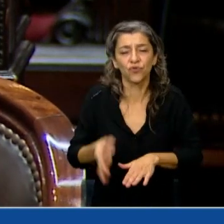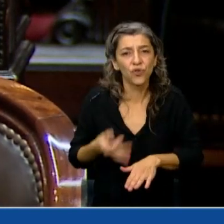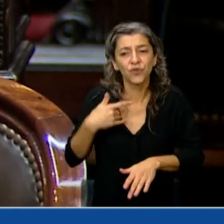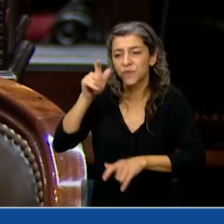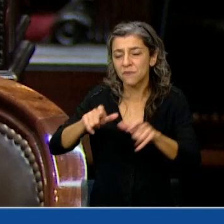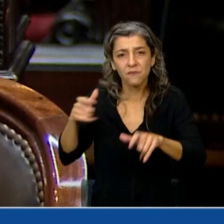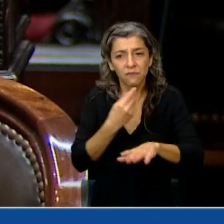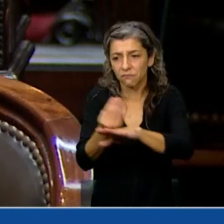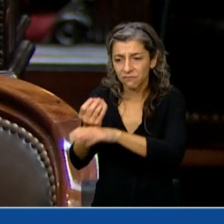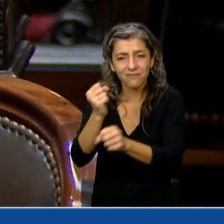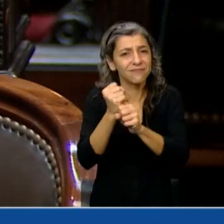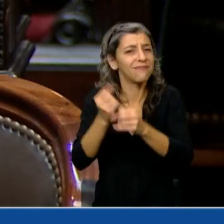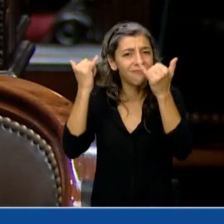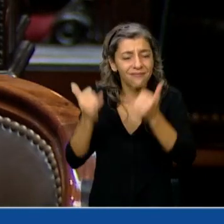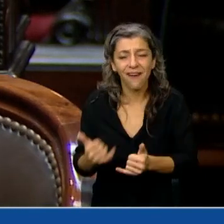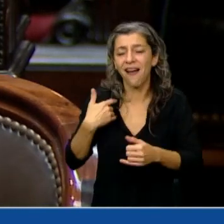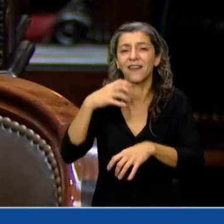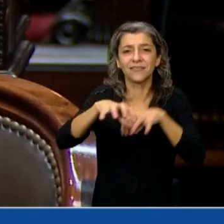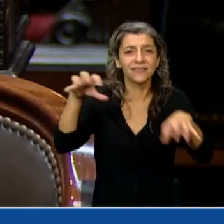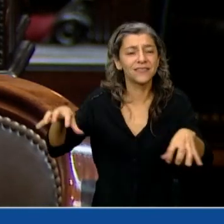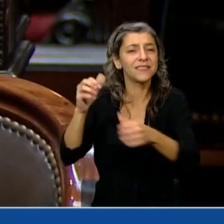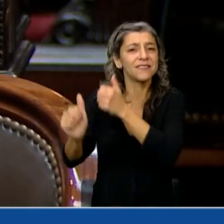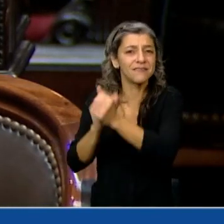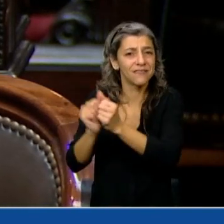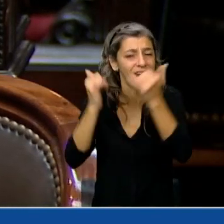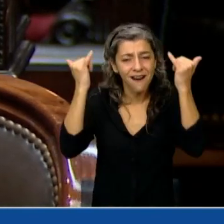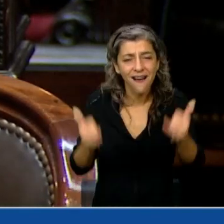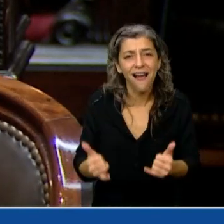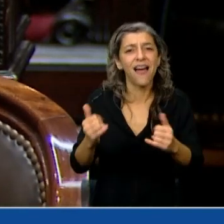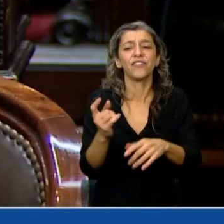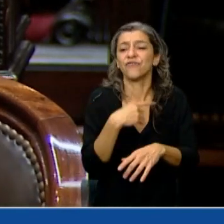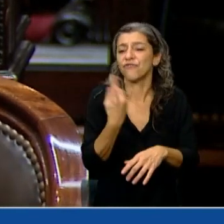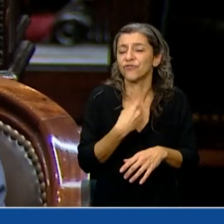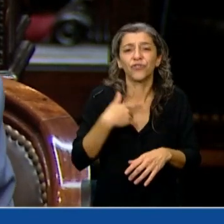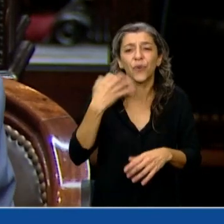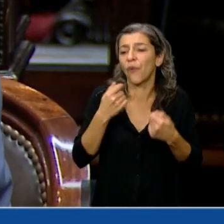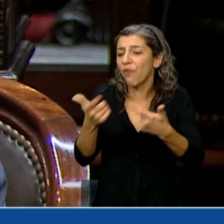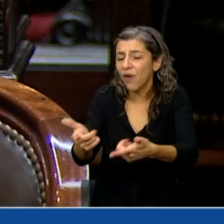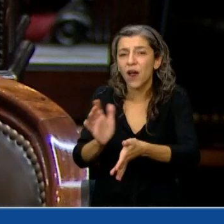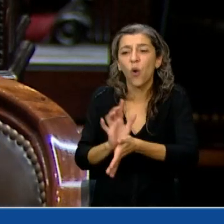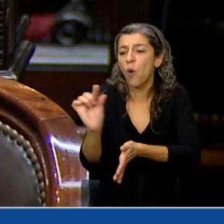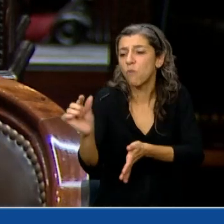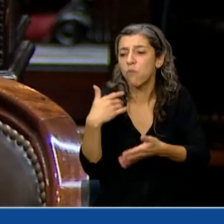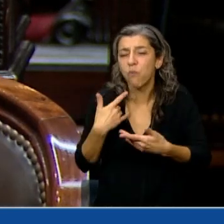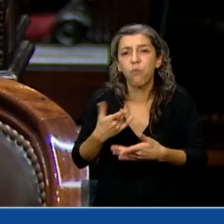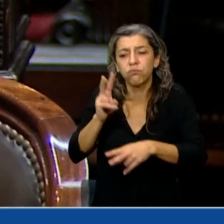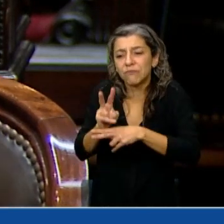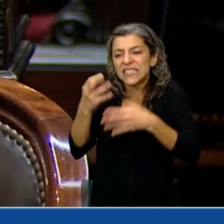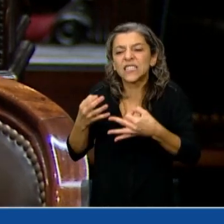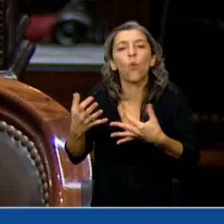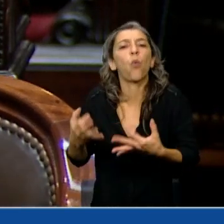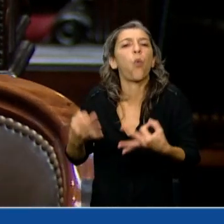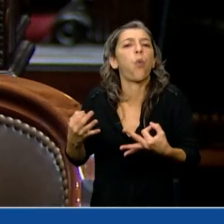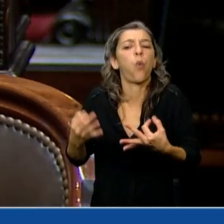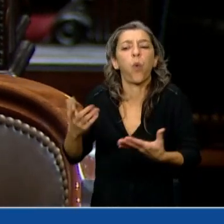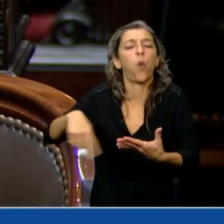productor está, la pyme está. Lo único que necesitan es que le demos previsibilidad. Si logramos esos consensos, si logramos